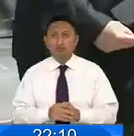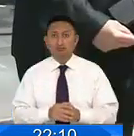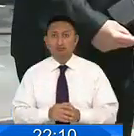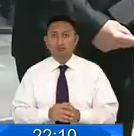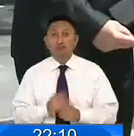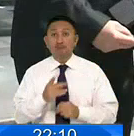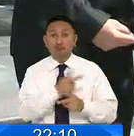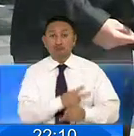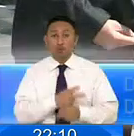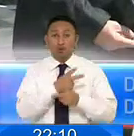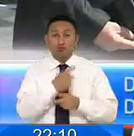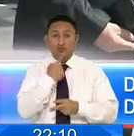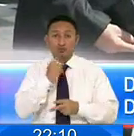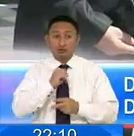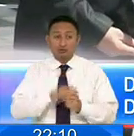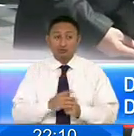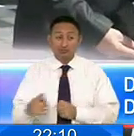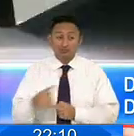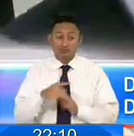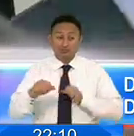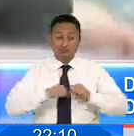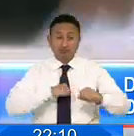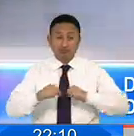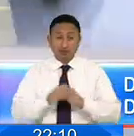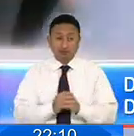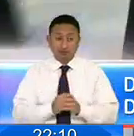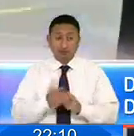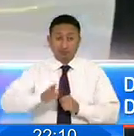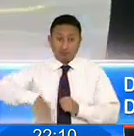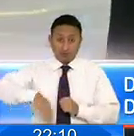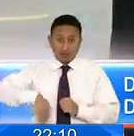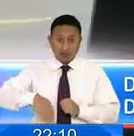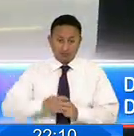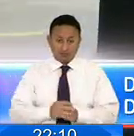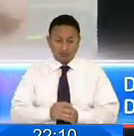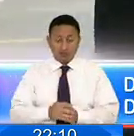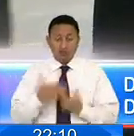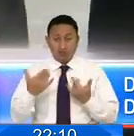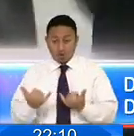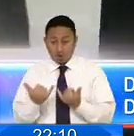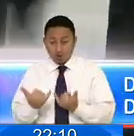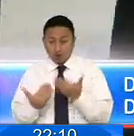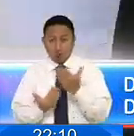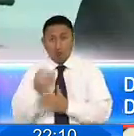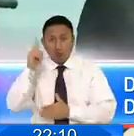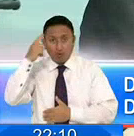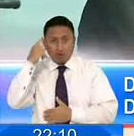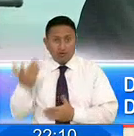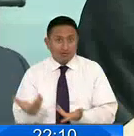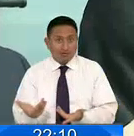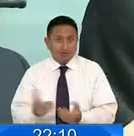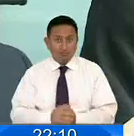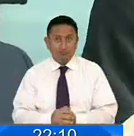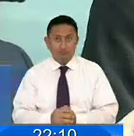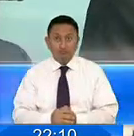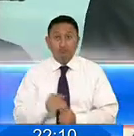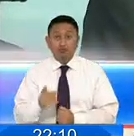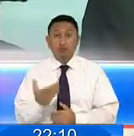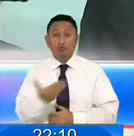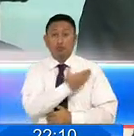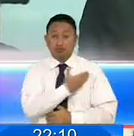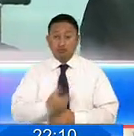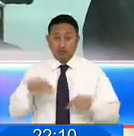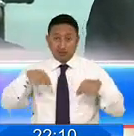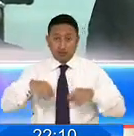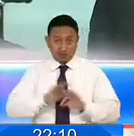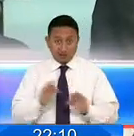consejeros aseguran que estas acciones no son a destiempo cuando hay un nuevo gobierno en funciones. El hecho de que un presidente ya no esté no